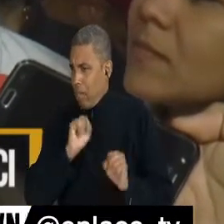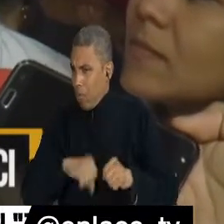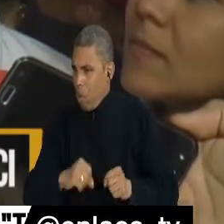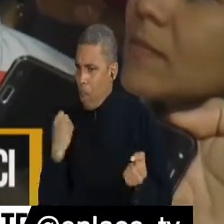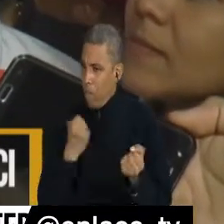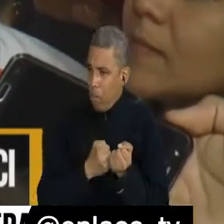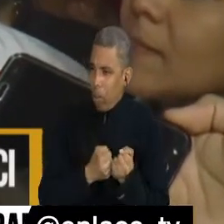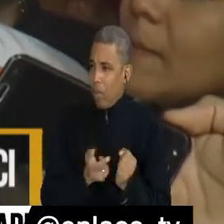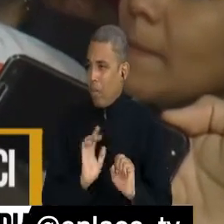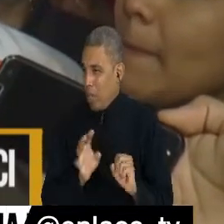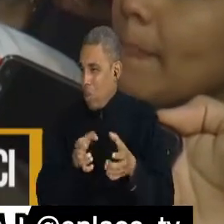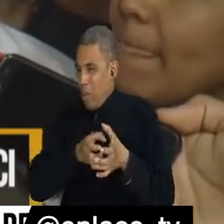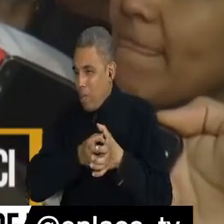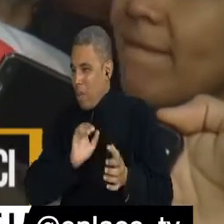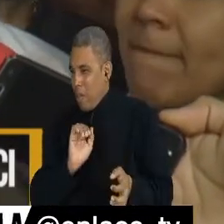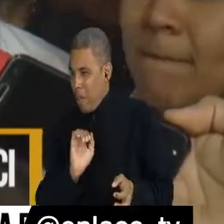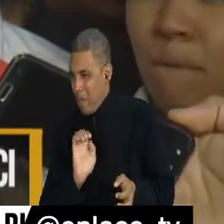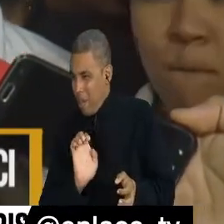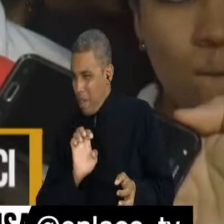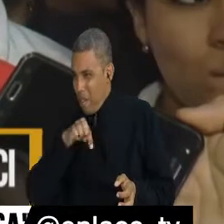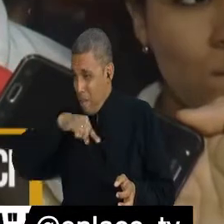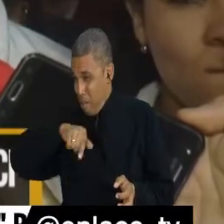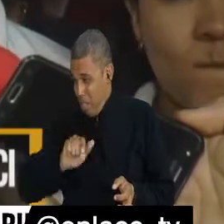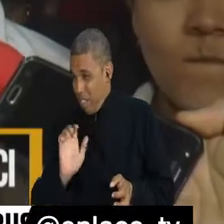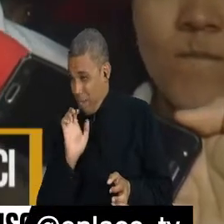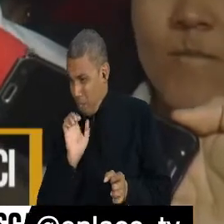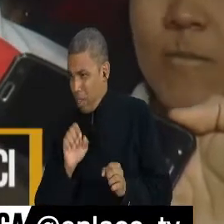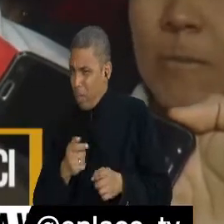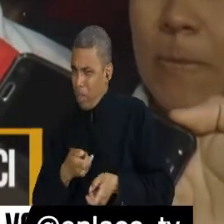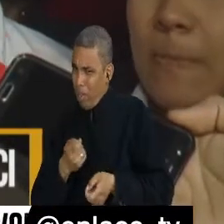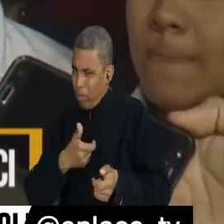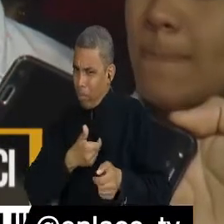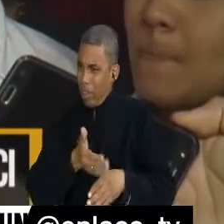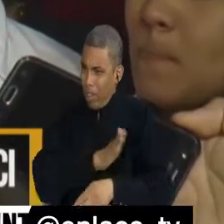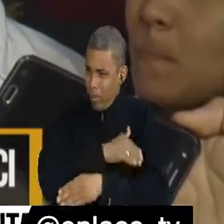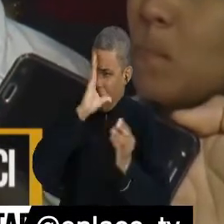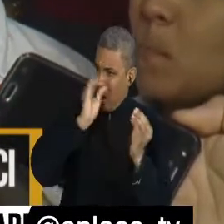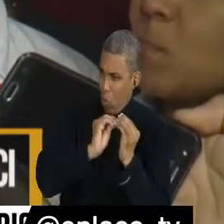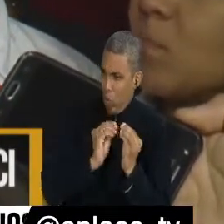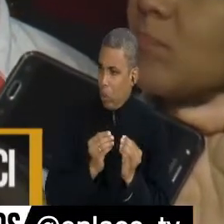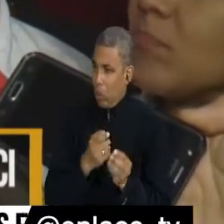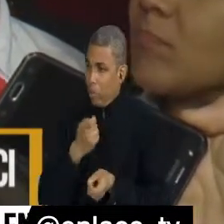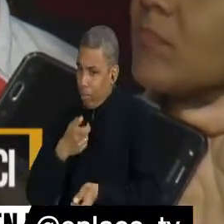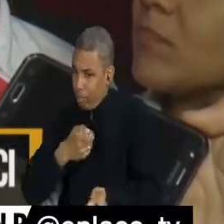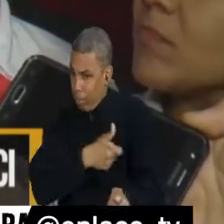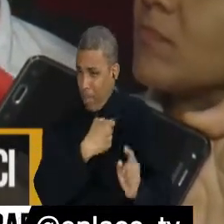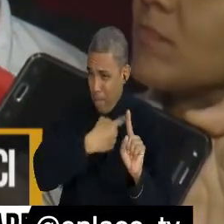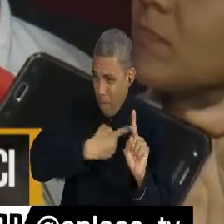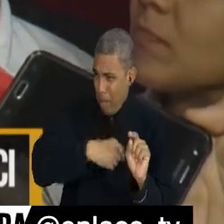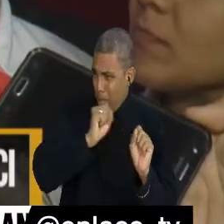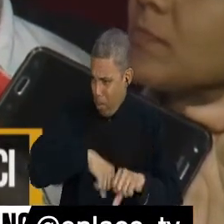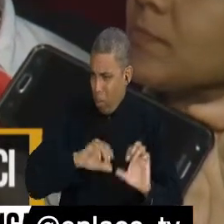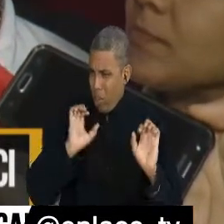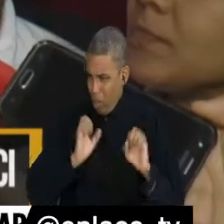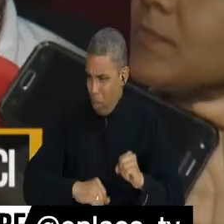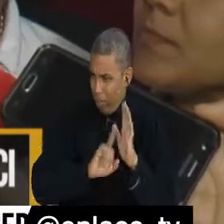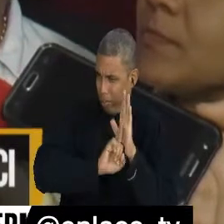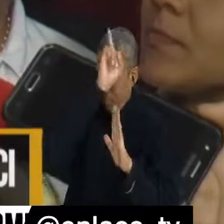70% del pago. Si hacen este 70%, les voy a mencionar casos como el del universitario. El universitario solo